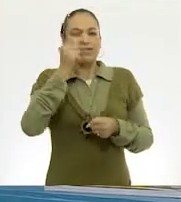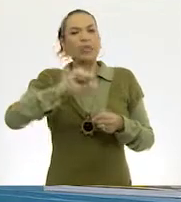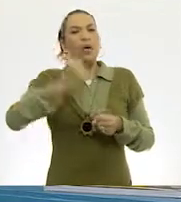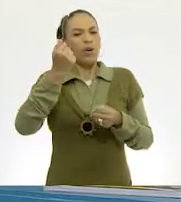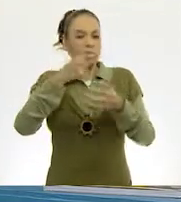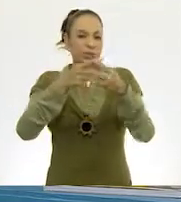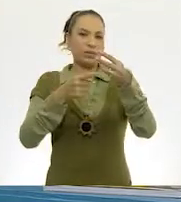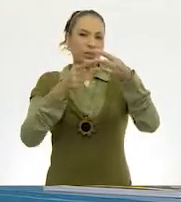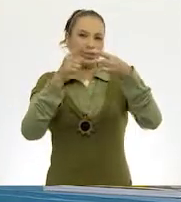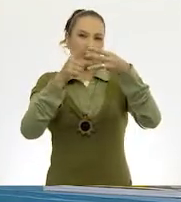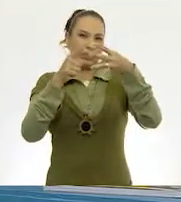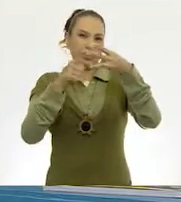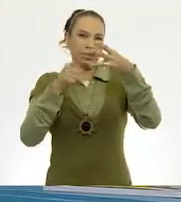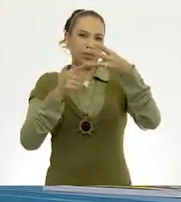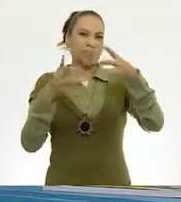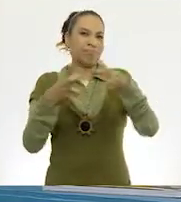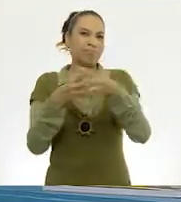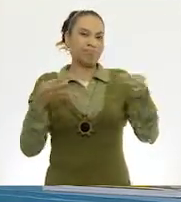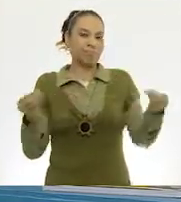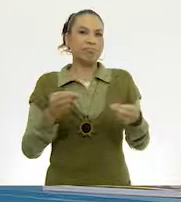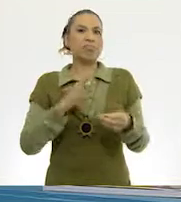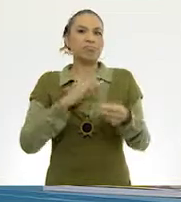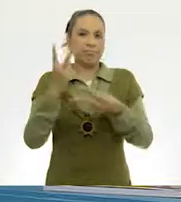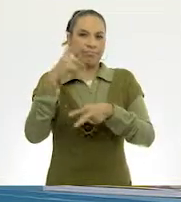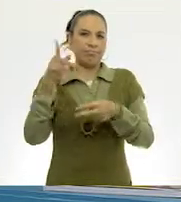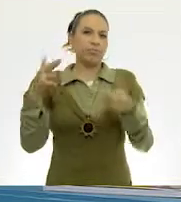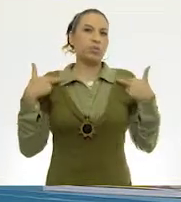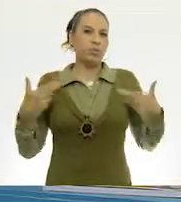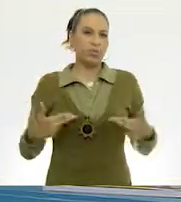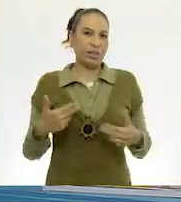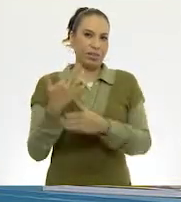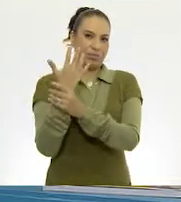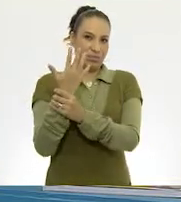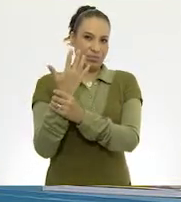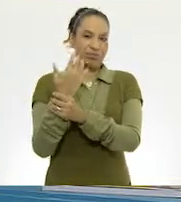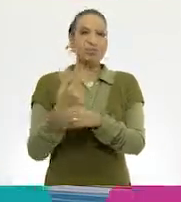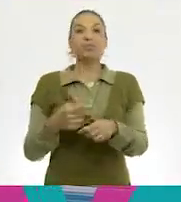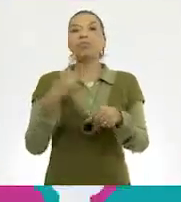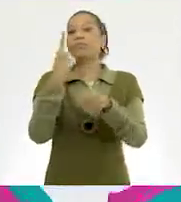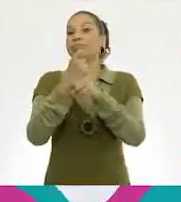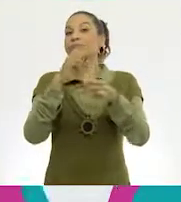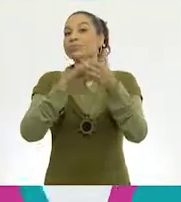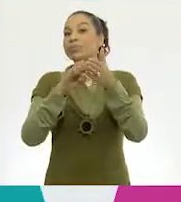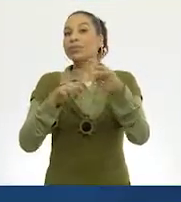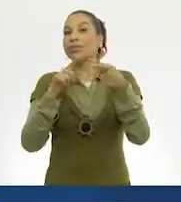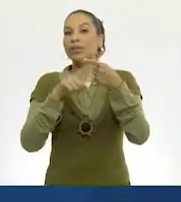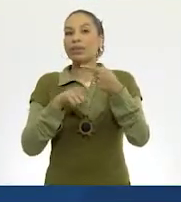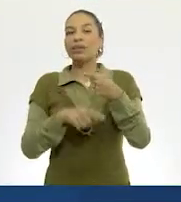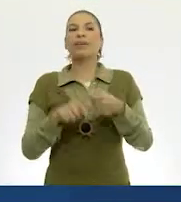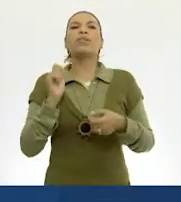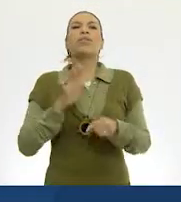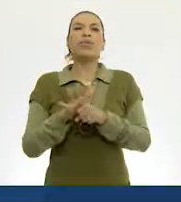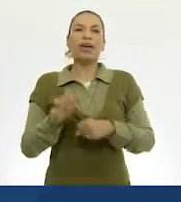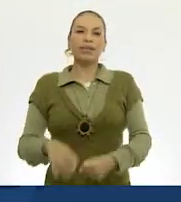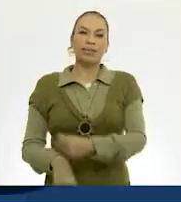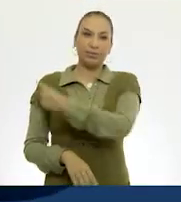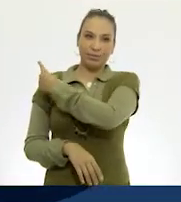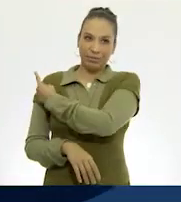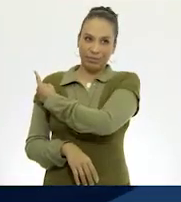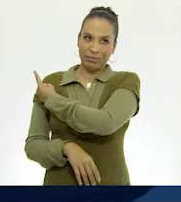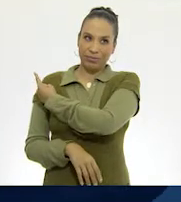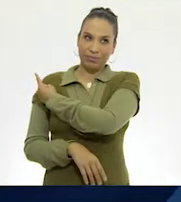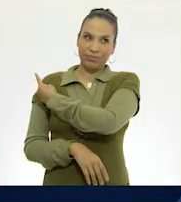otros 3 ejemplos de extinciones en la que intervino el ser humano. El primer ejemplo es el caso de el